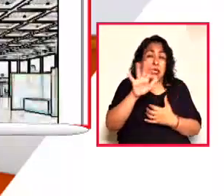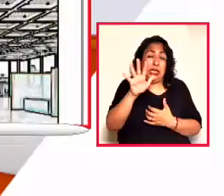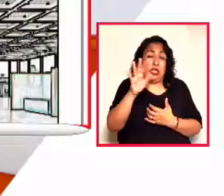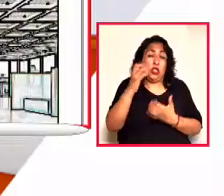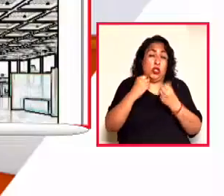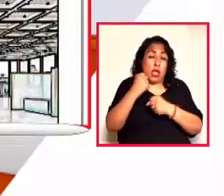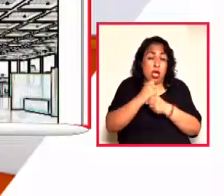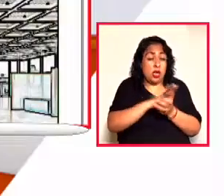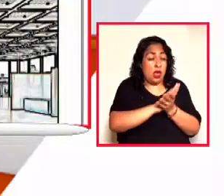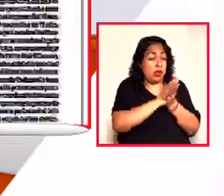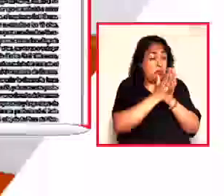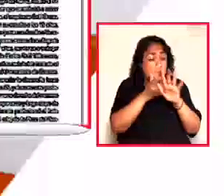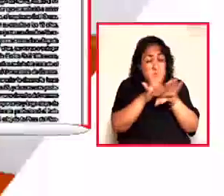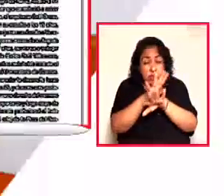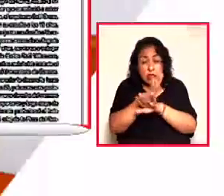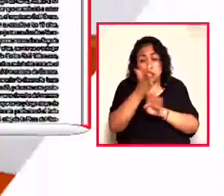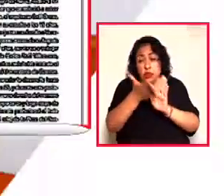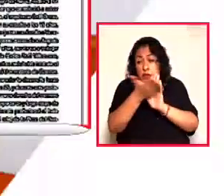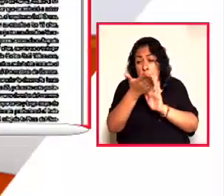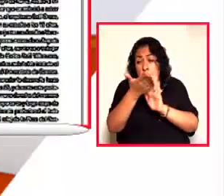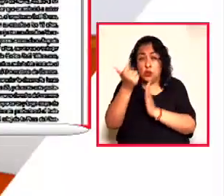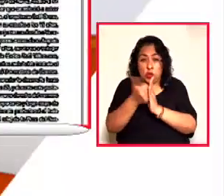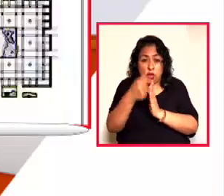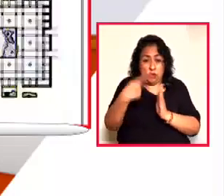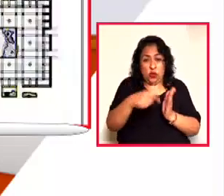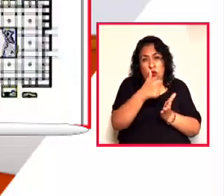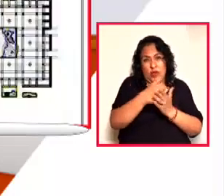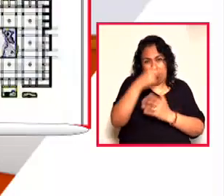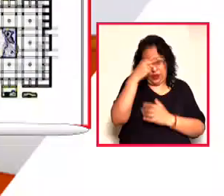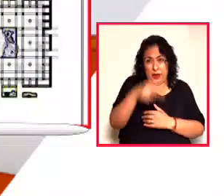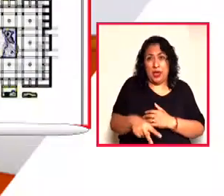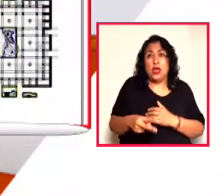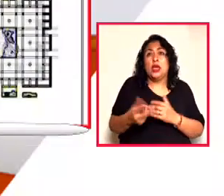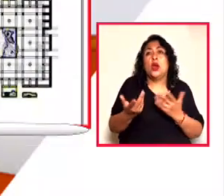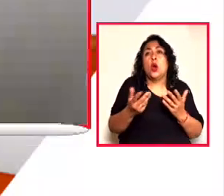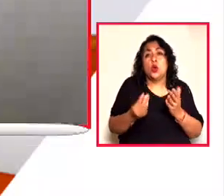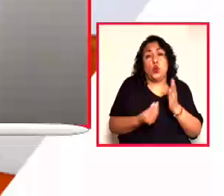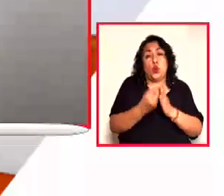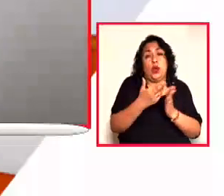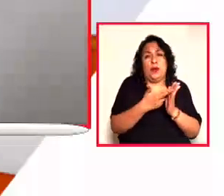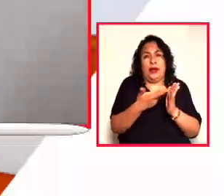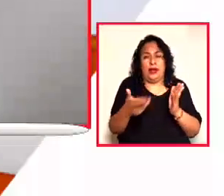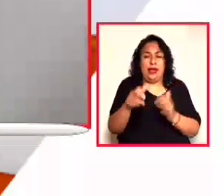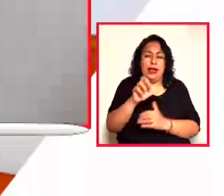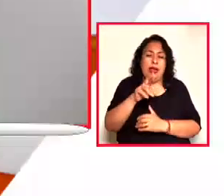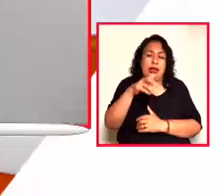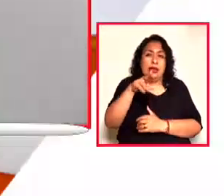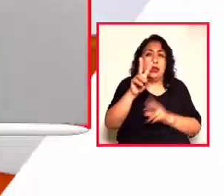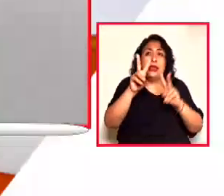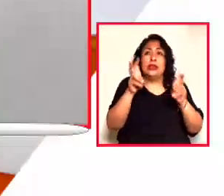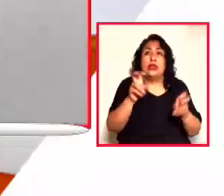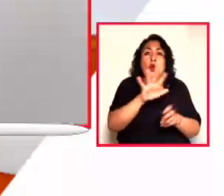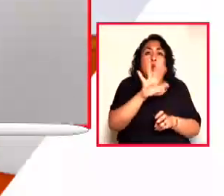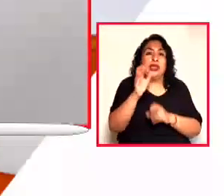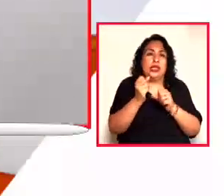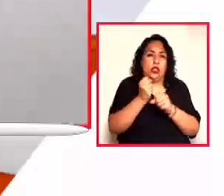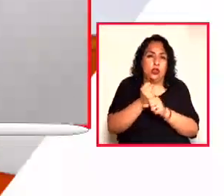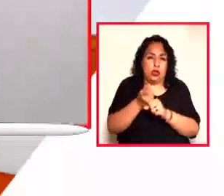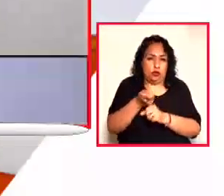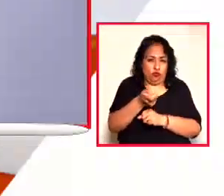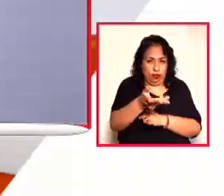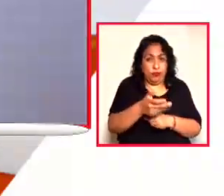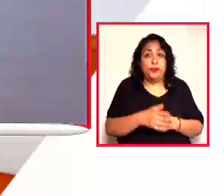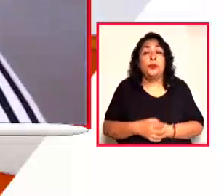urbanas y arquitectónicas que ha sufrido la Ciudad de México en el nuevo número de la edición Narquine titulado 500 años.